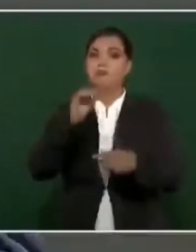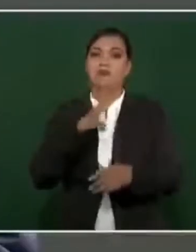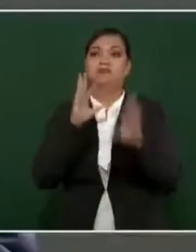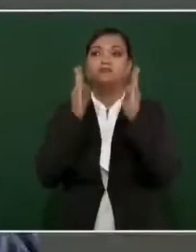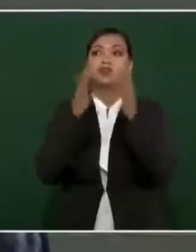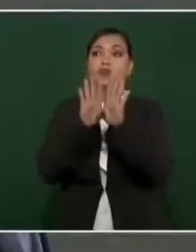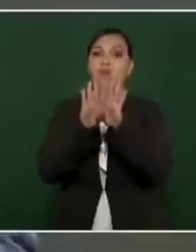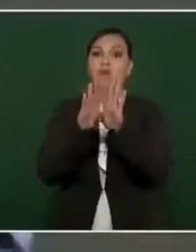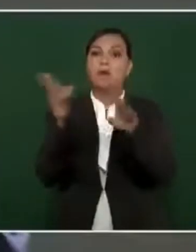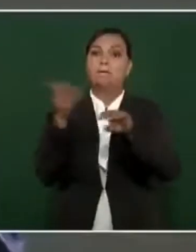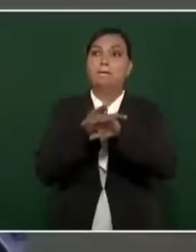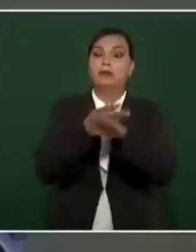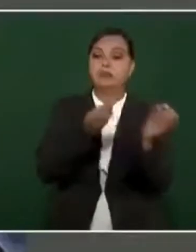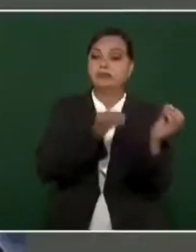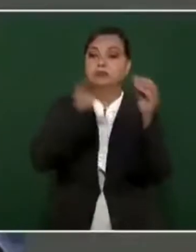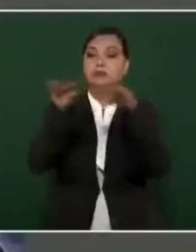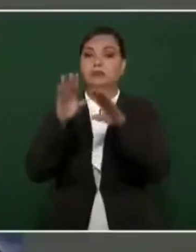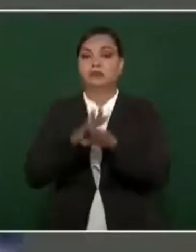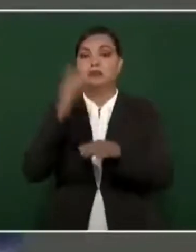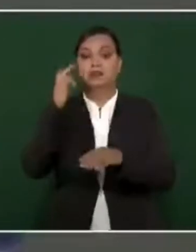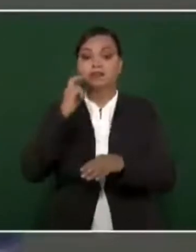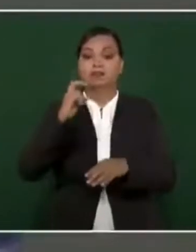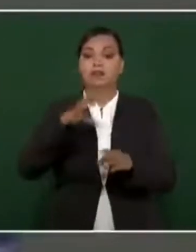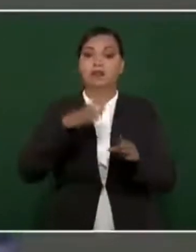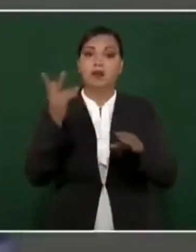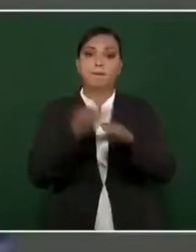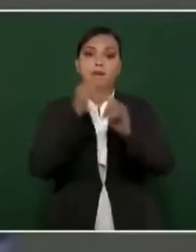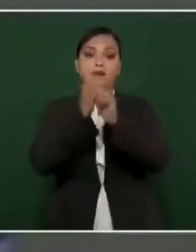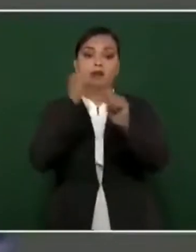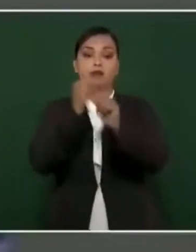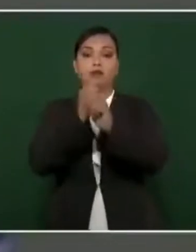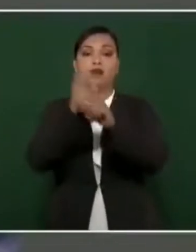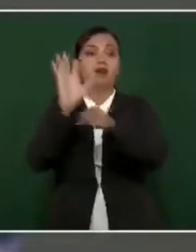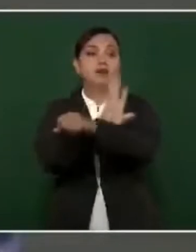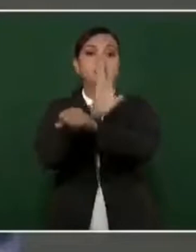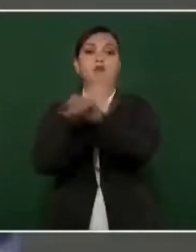esa energía. Entonces, estamos en eso.